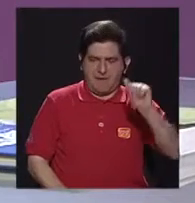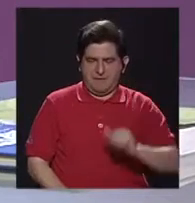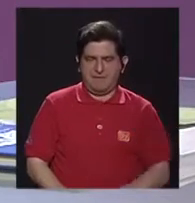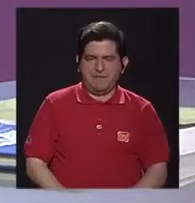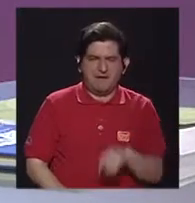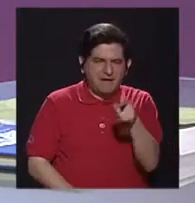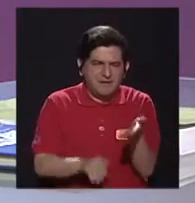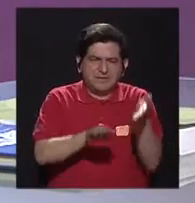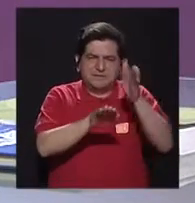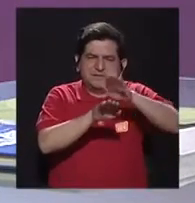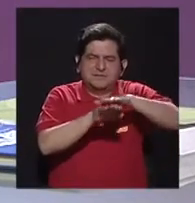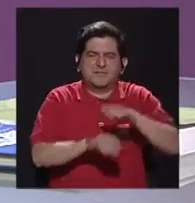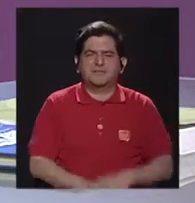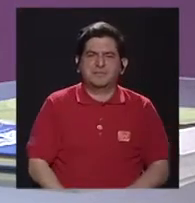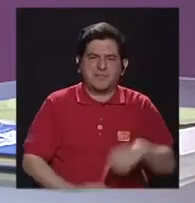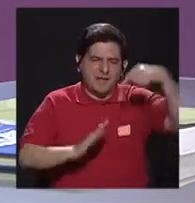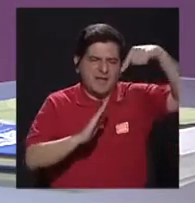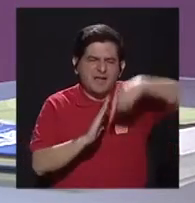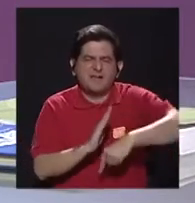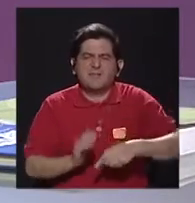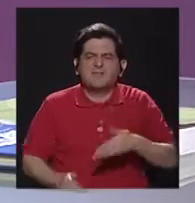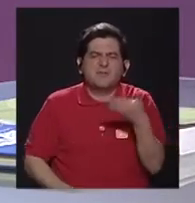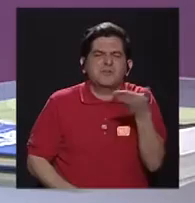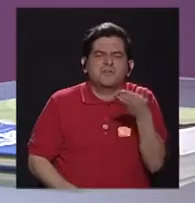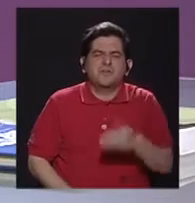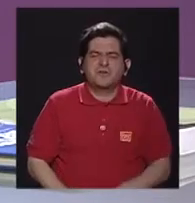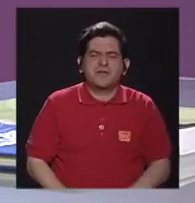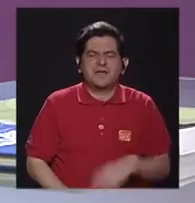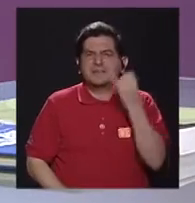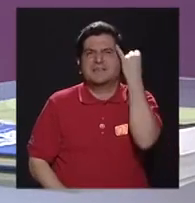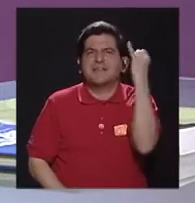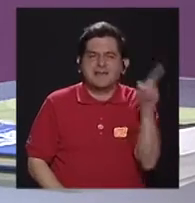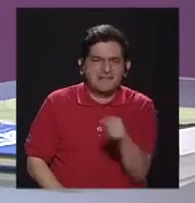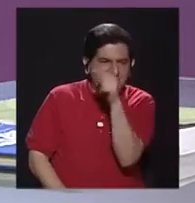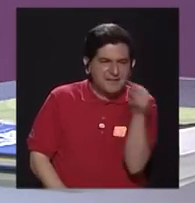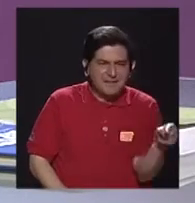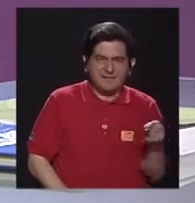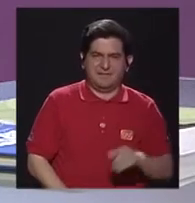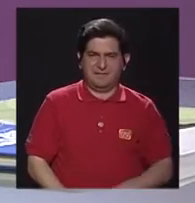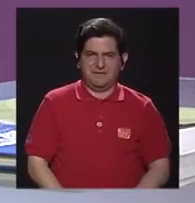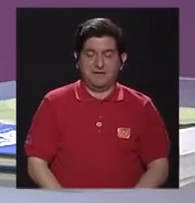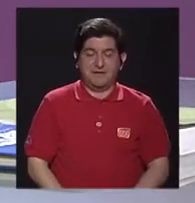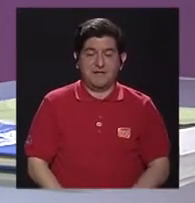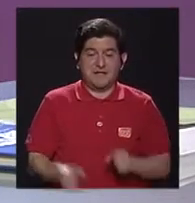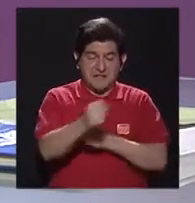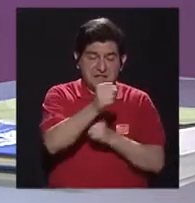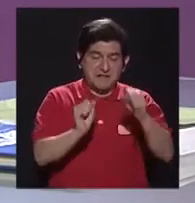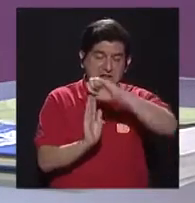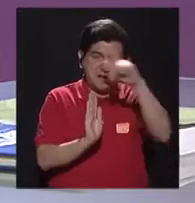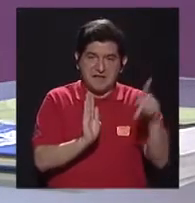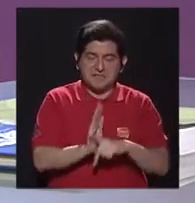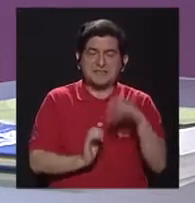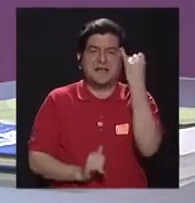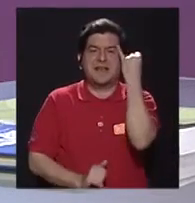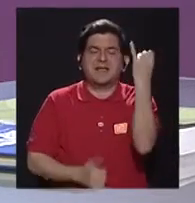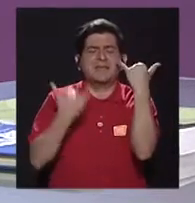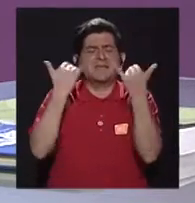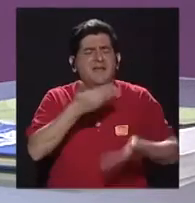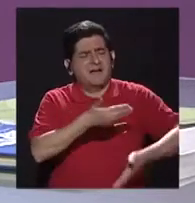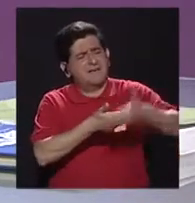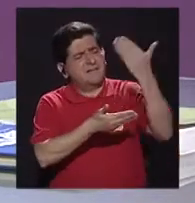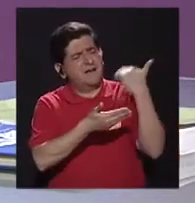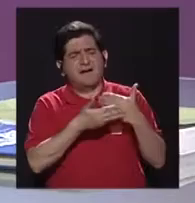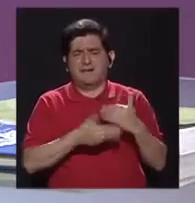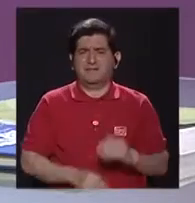está privando en esta anulación? Sí, es que me parece que la Sala Cuarta se agarra de un argumento ya superado, de